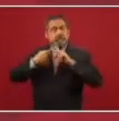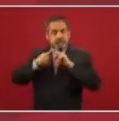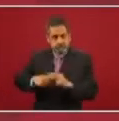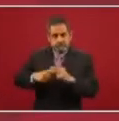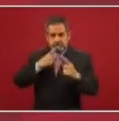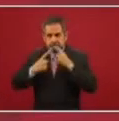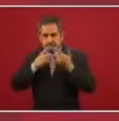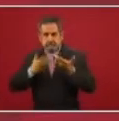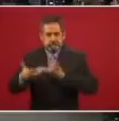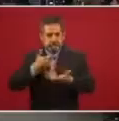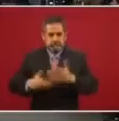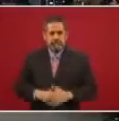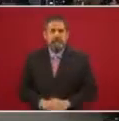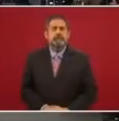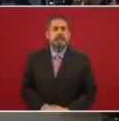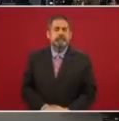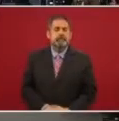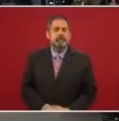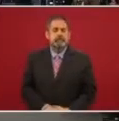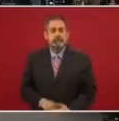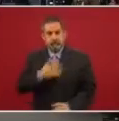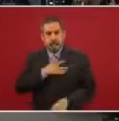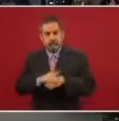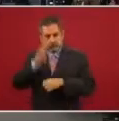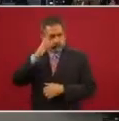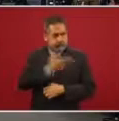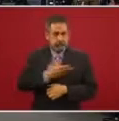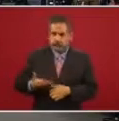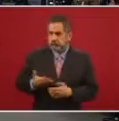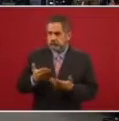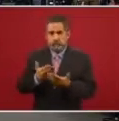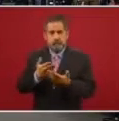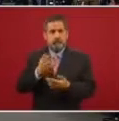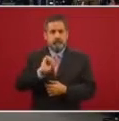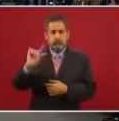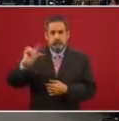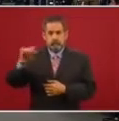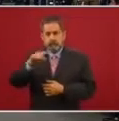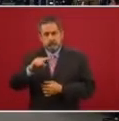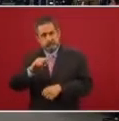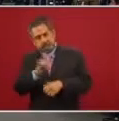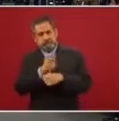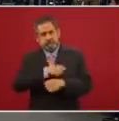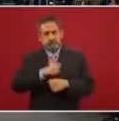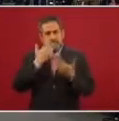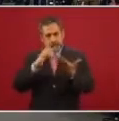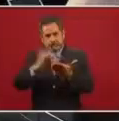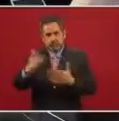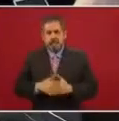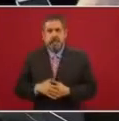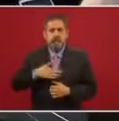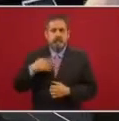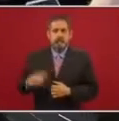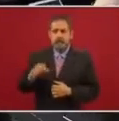los distintos aspectos relevantes muy buenos días señor presidente de buenos días a todos autoridades que están viendo por la salud de mexico compañeros soy